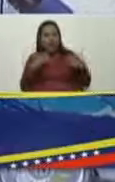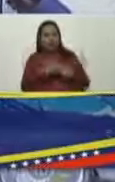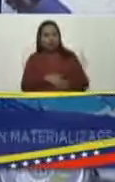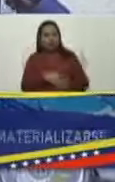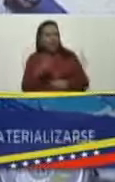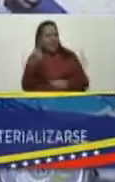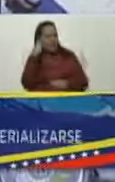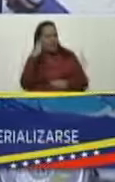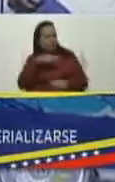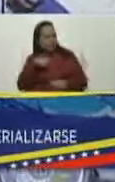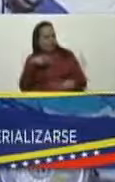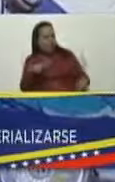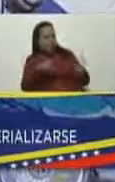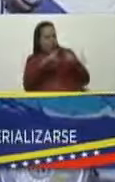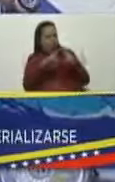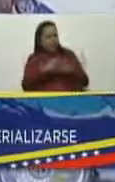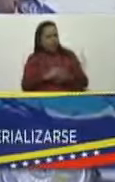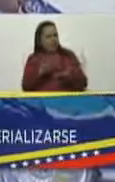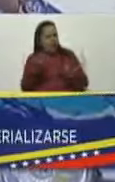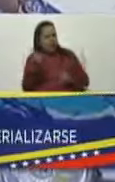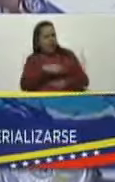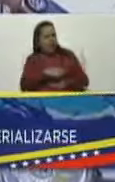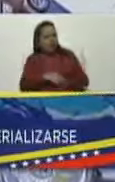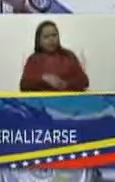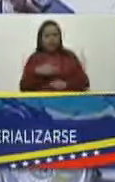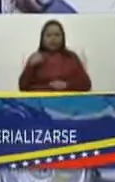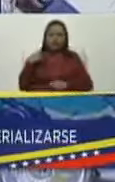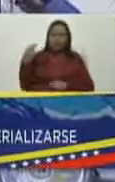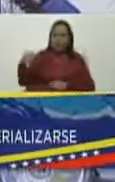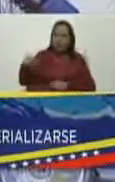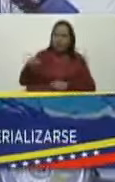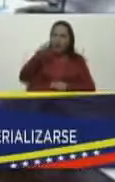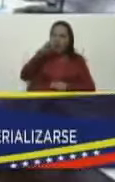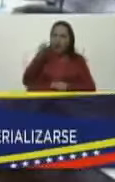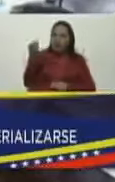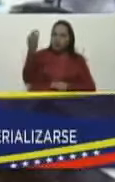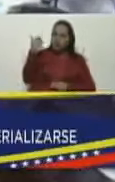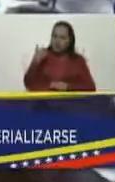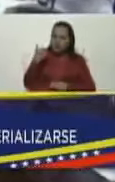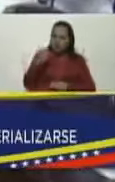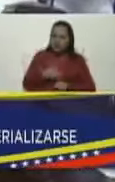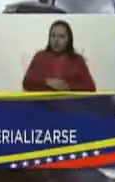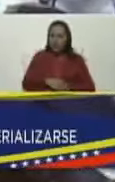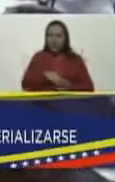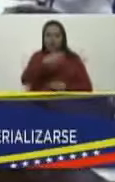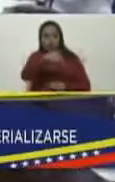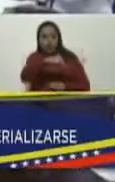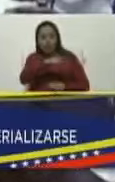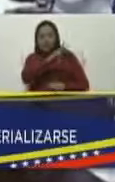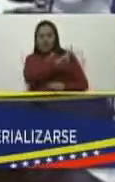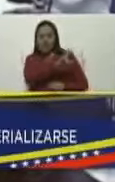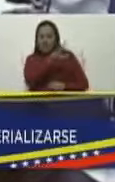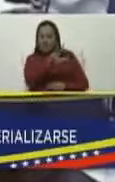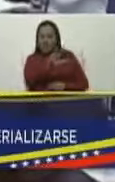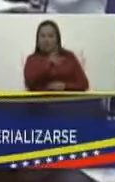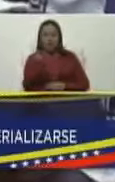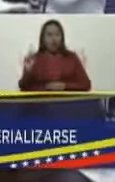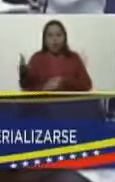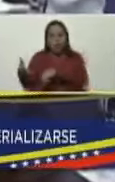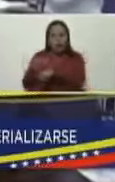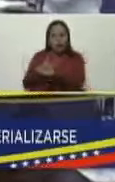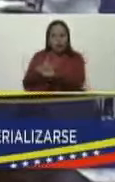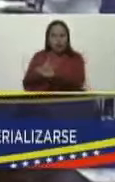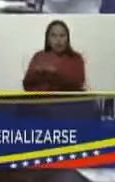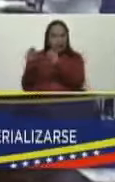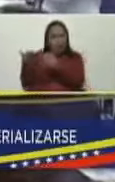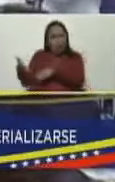vimos? ¿En qué mes? En noviembre del año pasado, si no me equivoco. Noviembre 23. Antes.